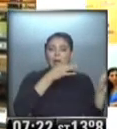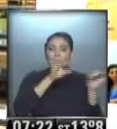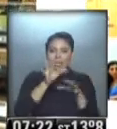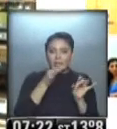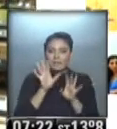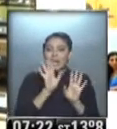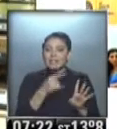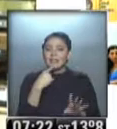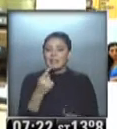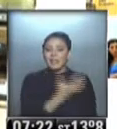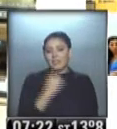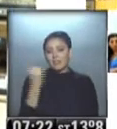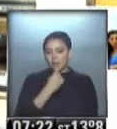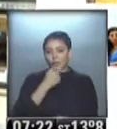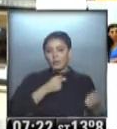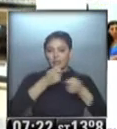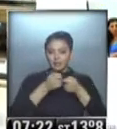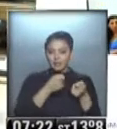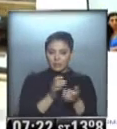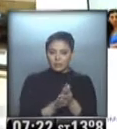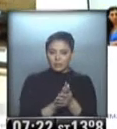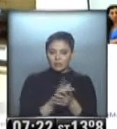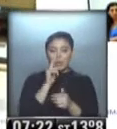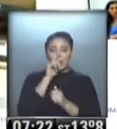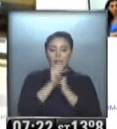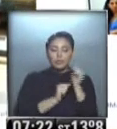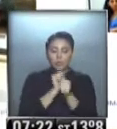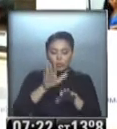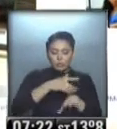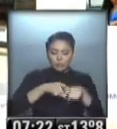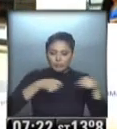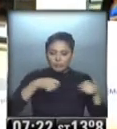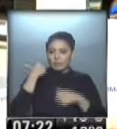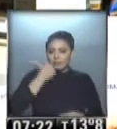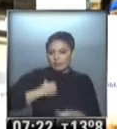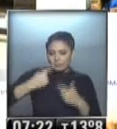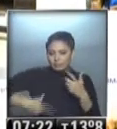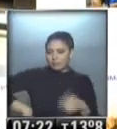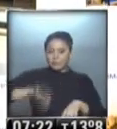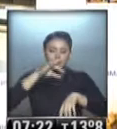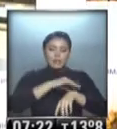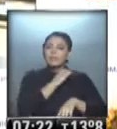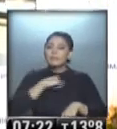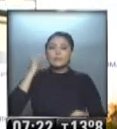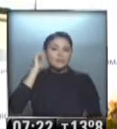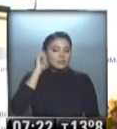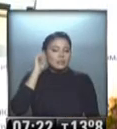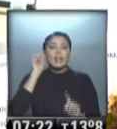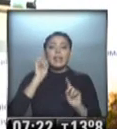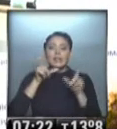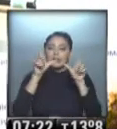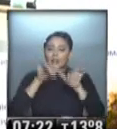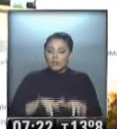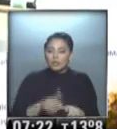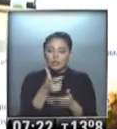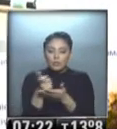así coincidieron los directivos de las cámaras comerciales. La industria, el calzado, la marroquinería, la billutería, el renglón tecnológico, que incluye también